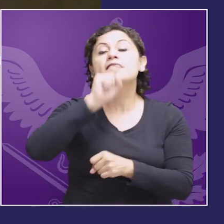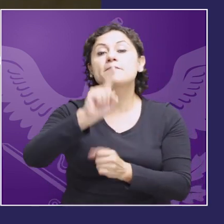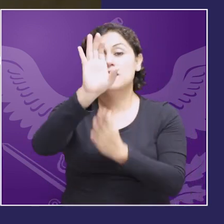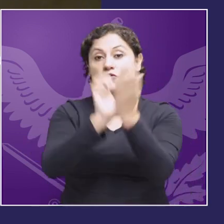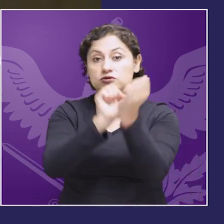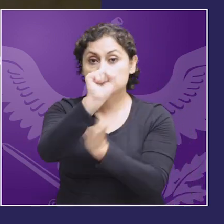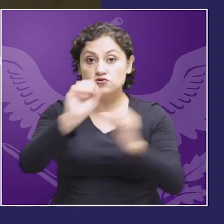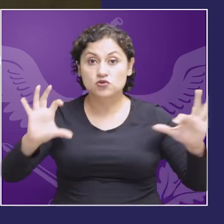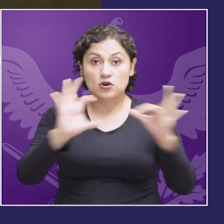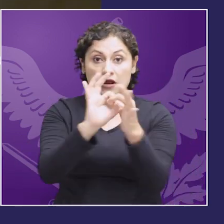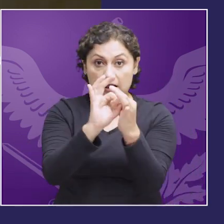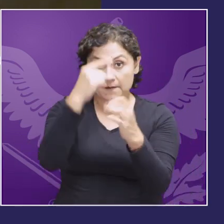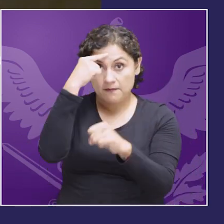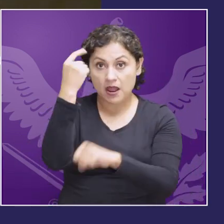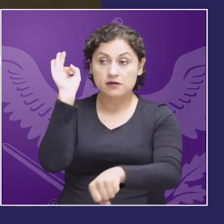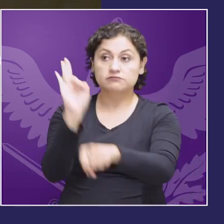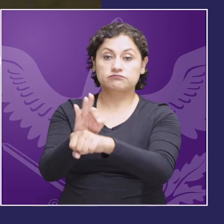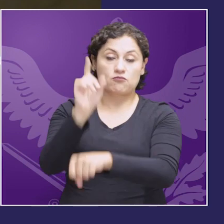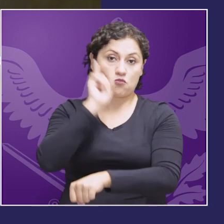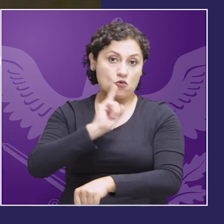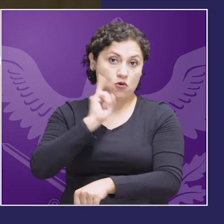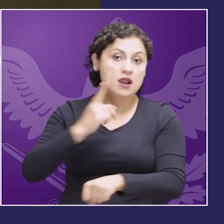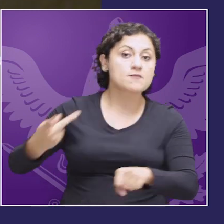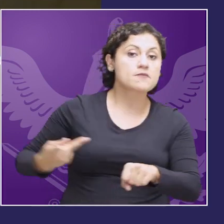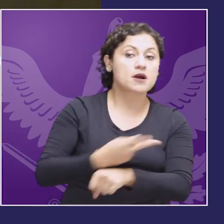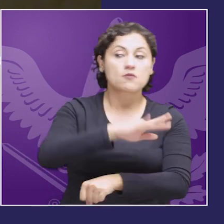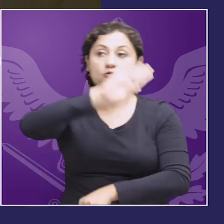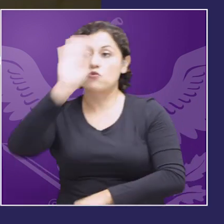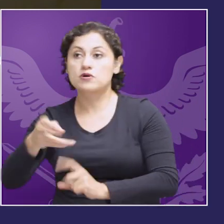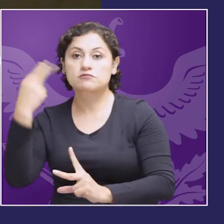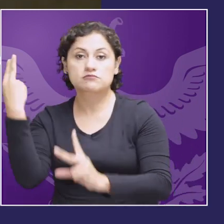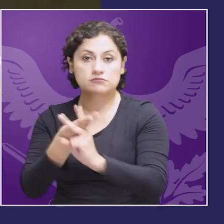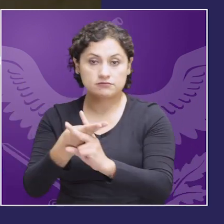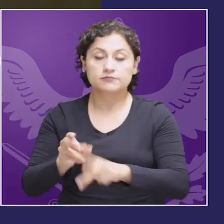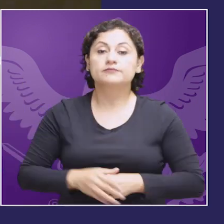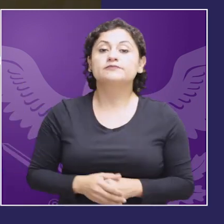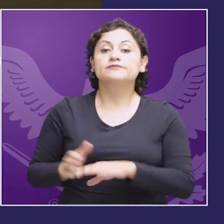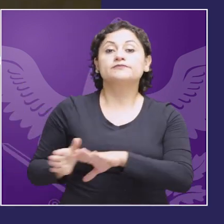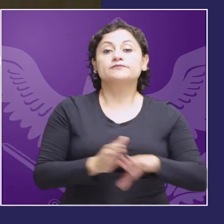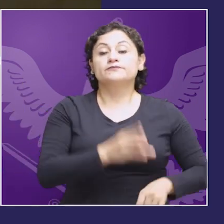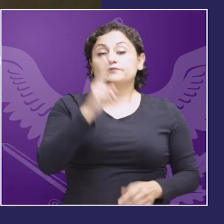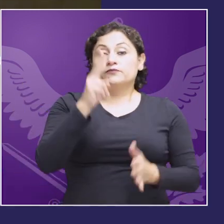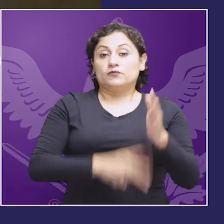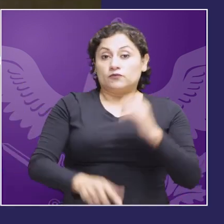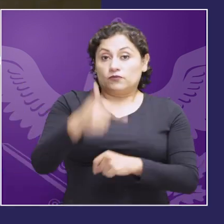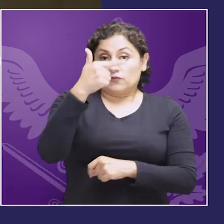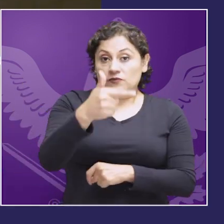guía de estándares constitucionales y convencionales para la investigación de muertes violentas por razones de